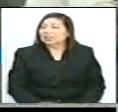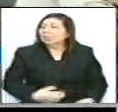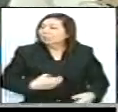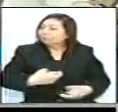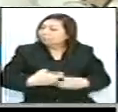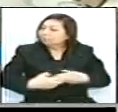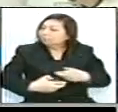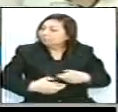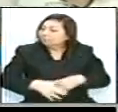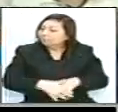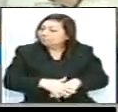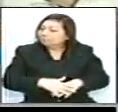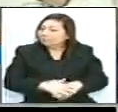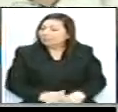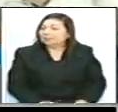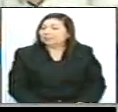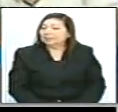proceso